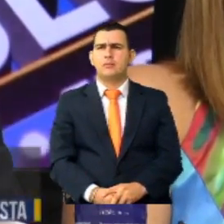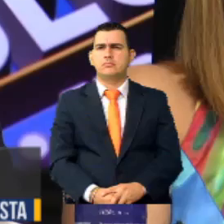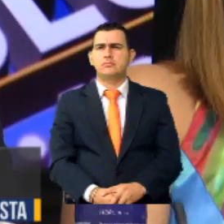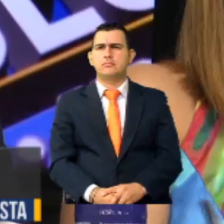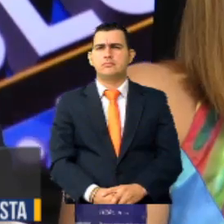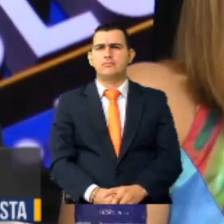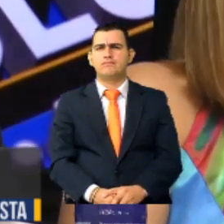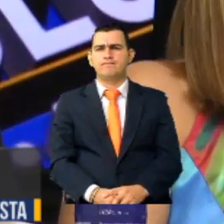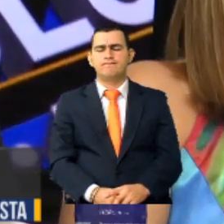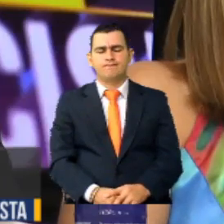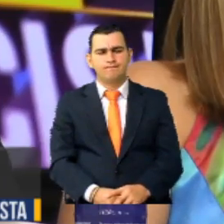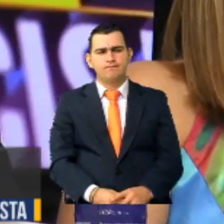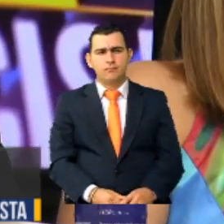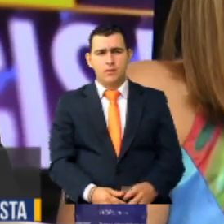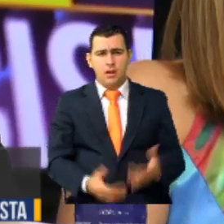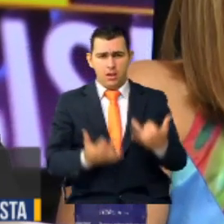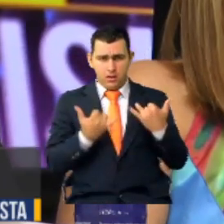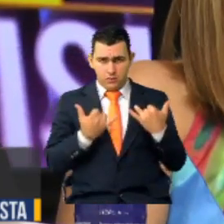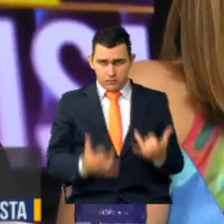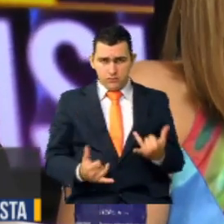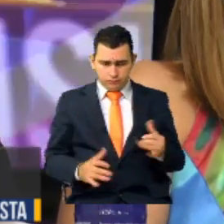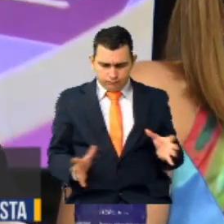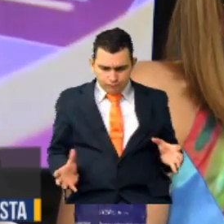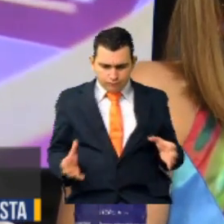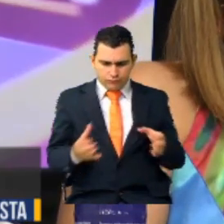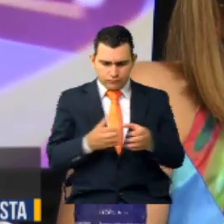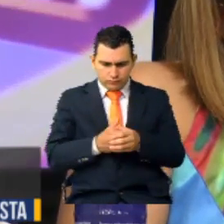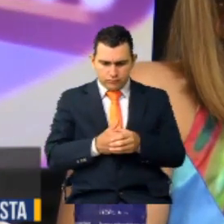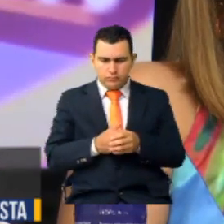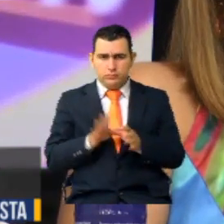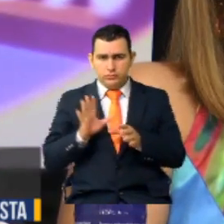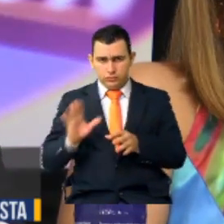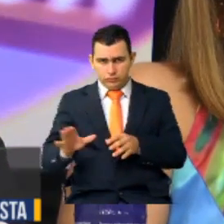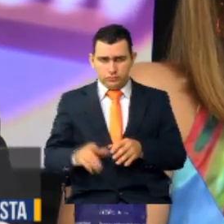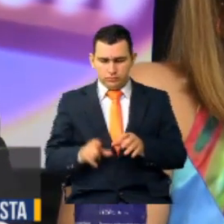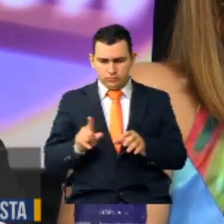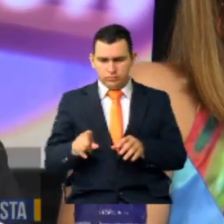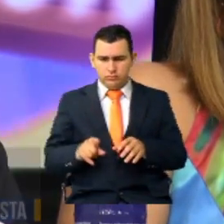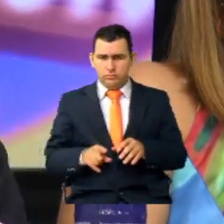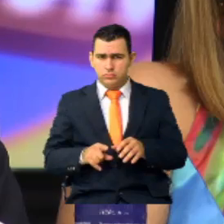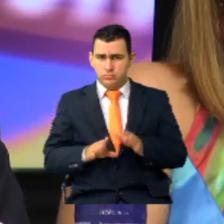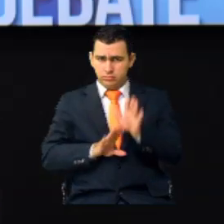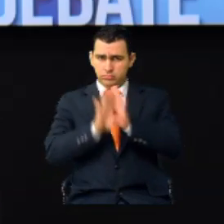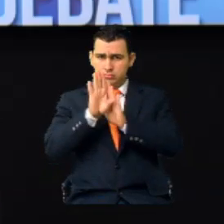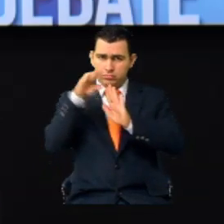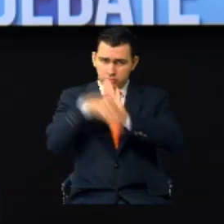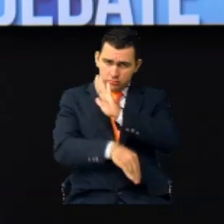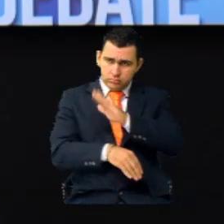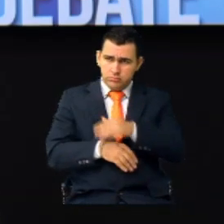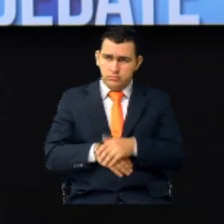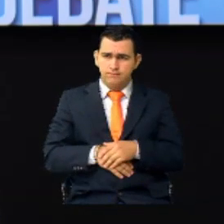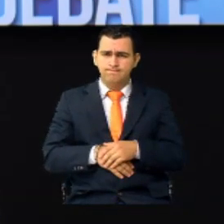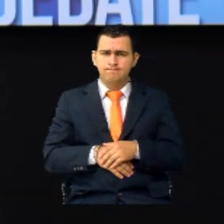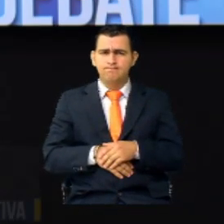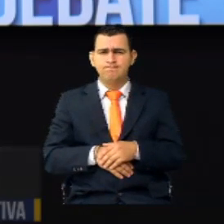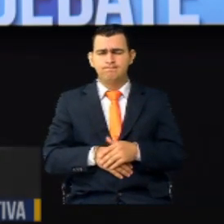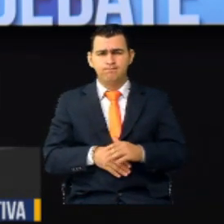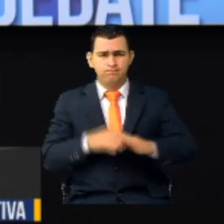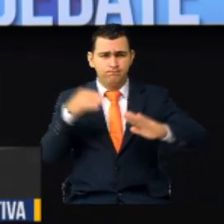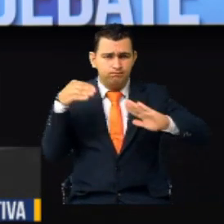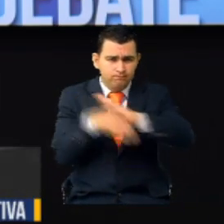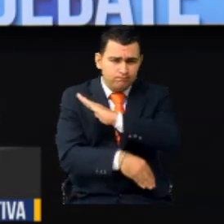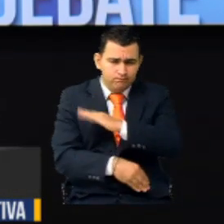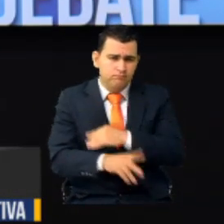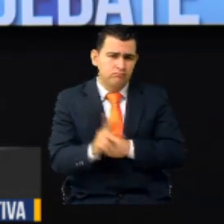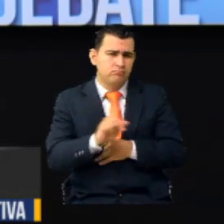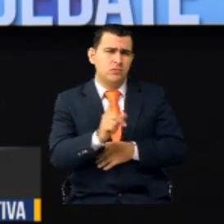viene haciendo, incluso a través de la Corporación Comunitaria para el Magdalena Medio, ¿eso fracasó? No es que haya fracasado, sino que no se destinan